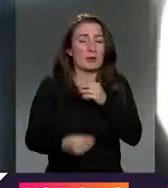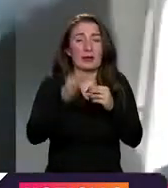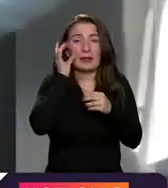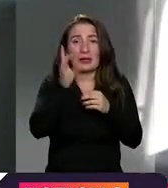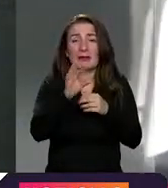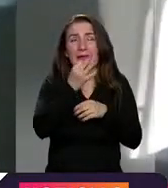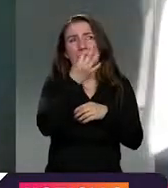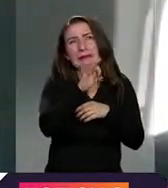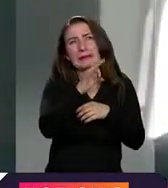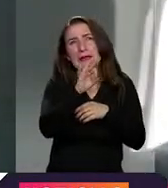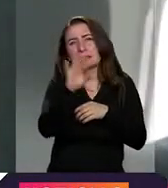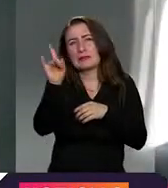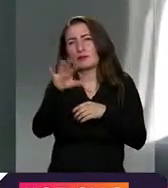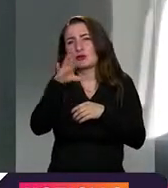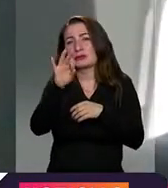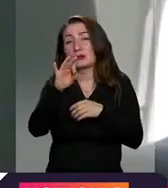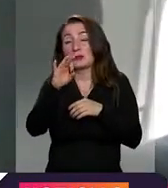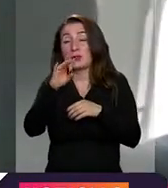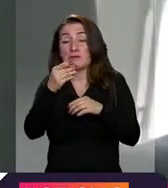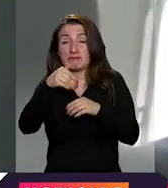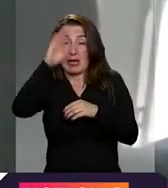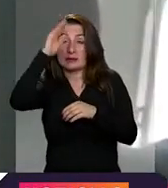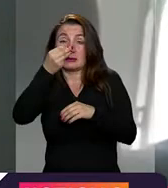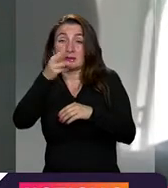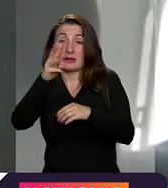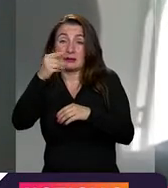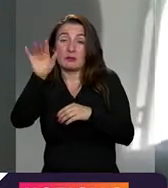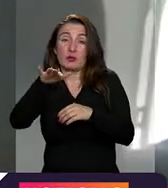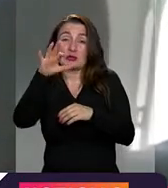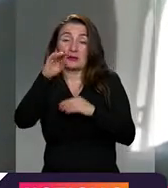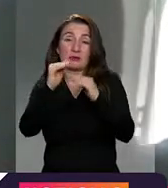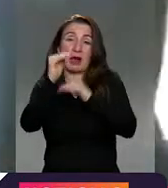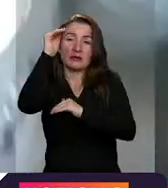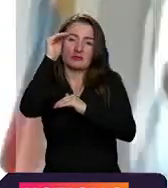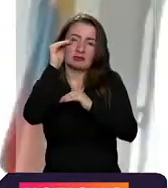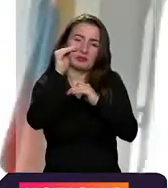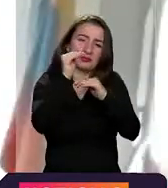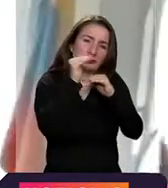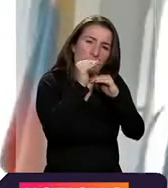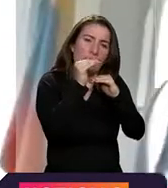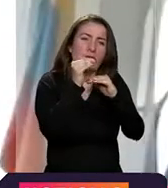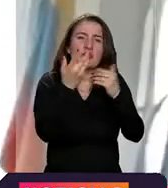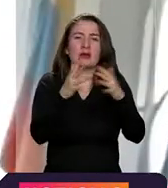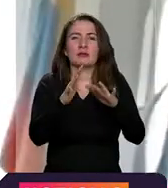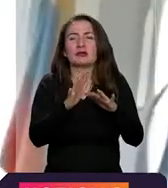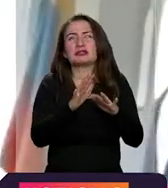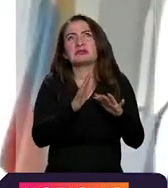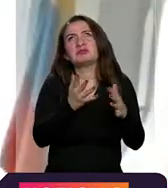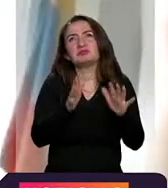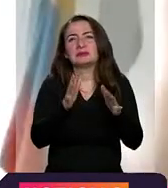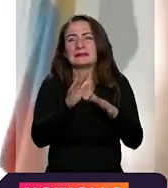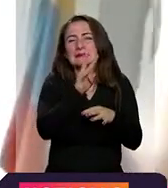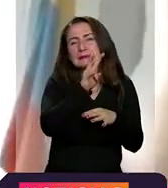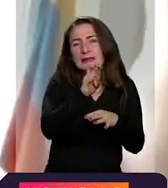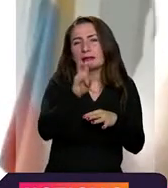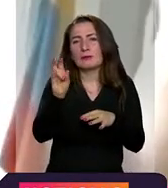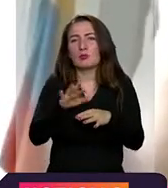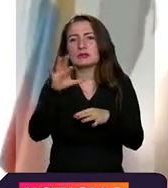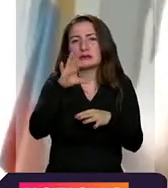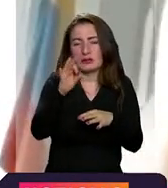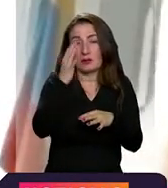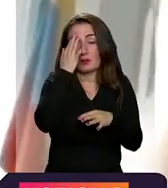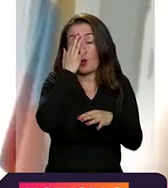de 13%, de más del 13% donde está, tratar de llegar al menos al